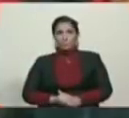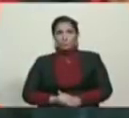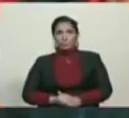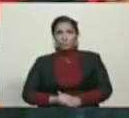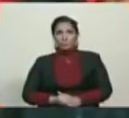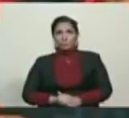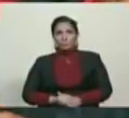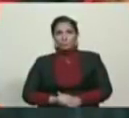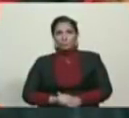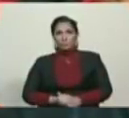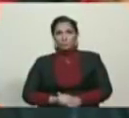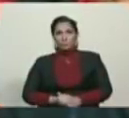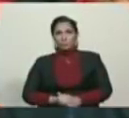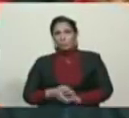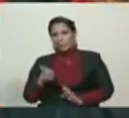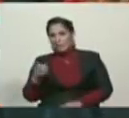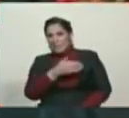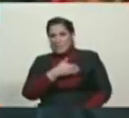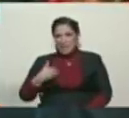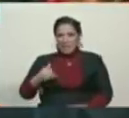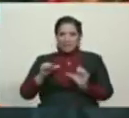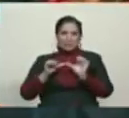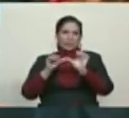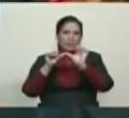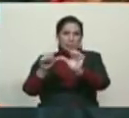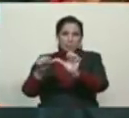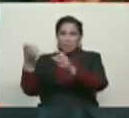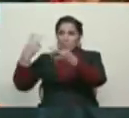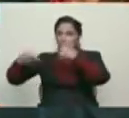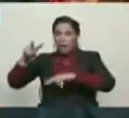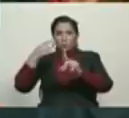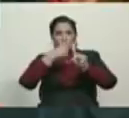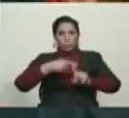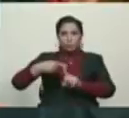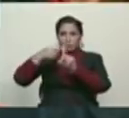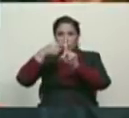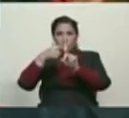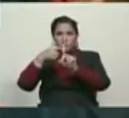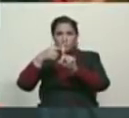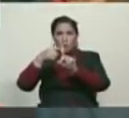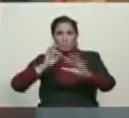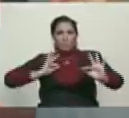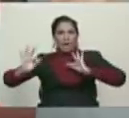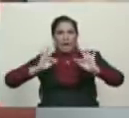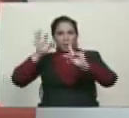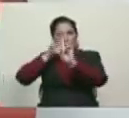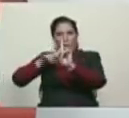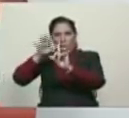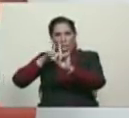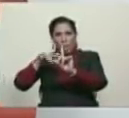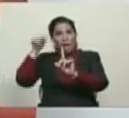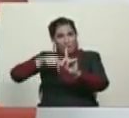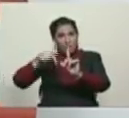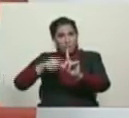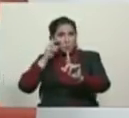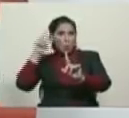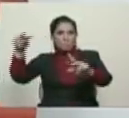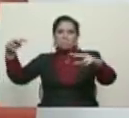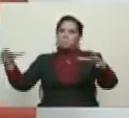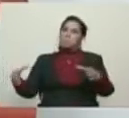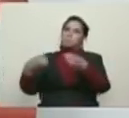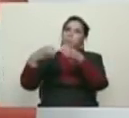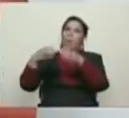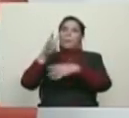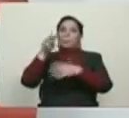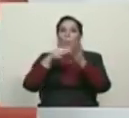en su intento de seguir montando falsos positivos y su show, aquí nos veremos en el 2025. A lo mejor esta rueda